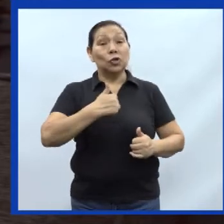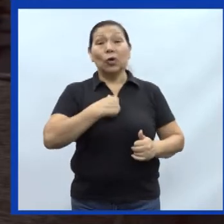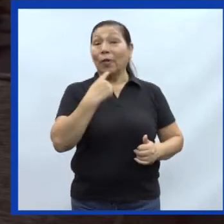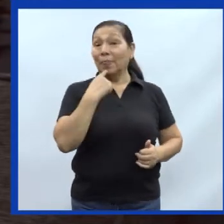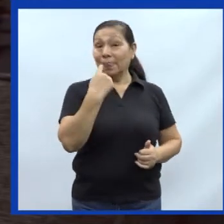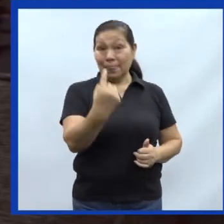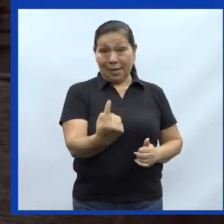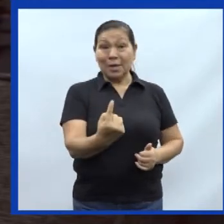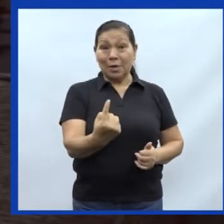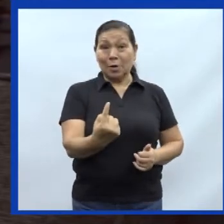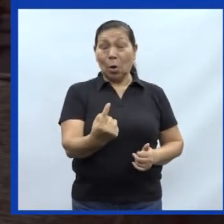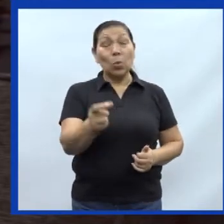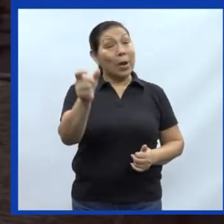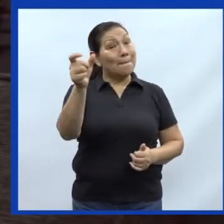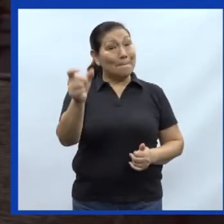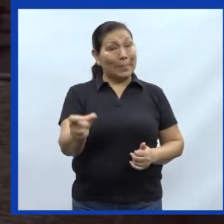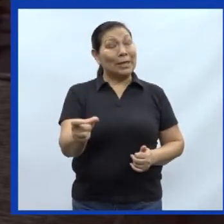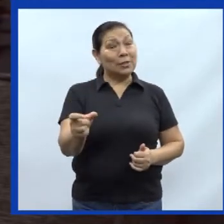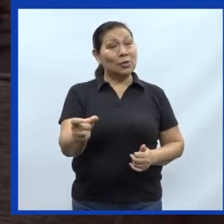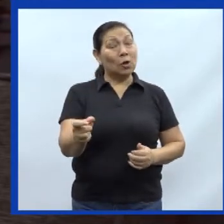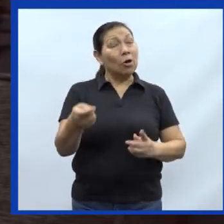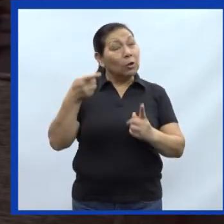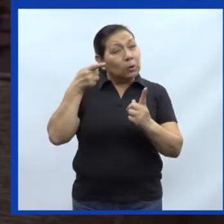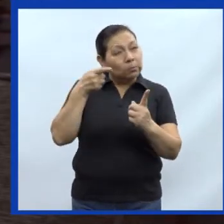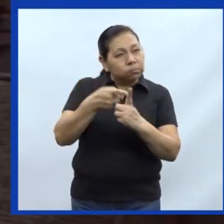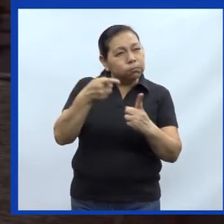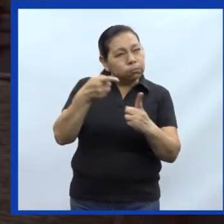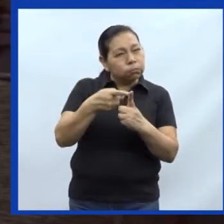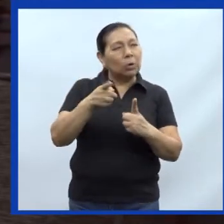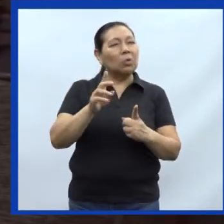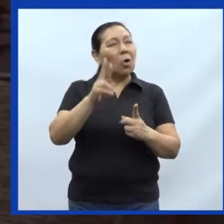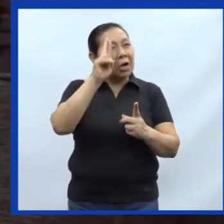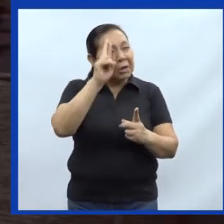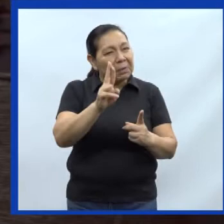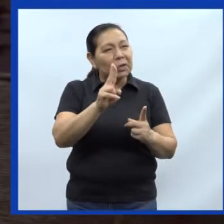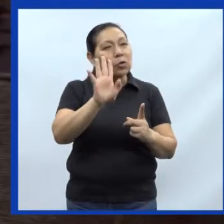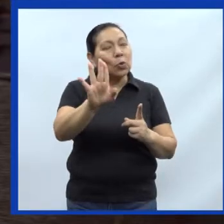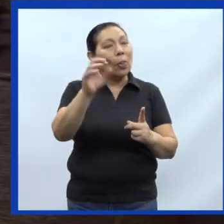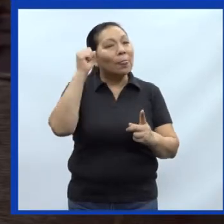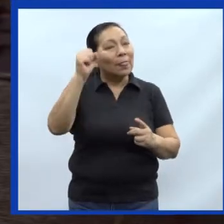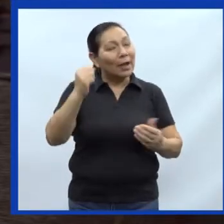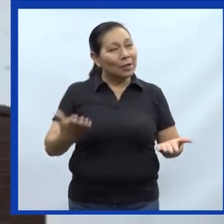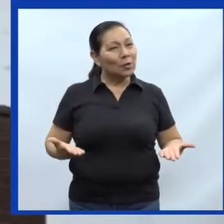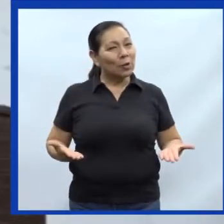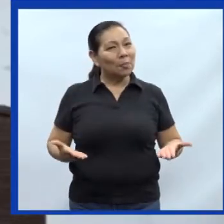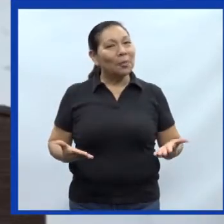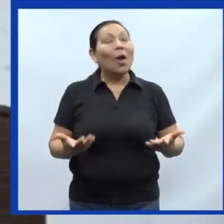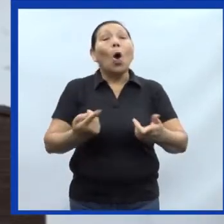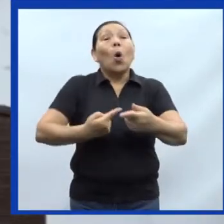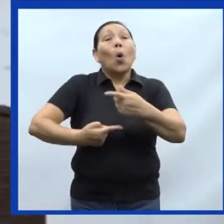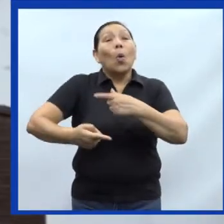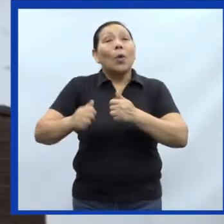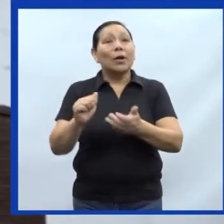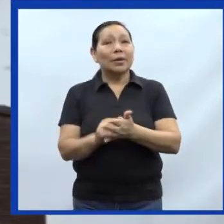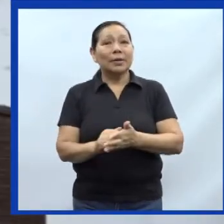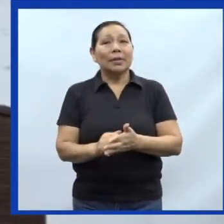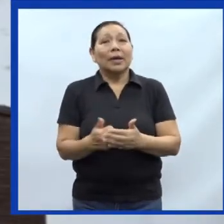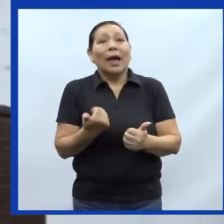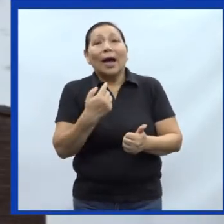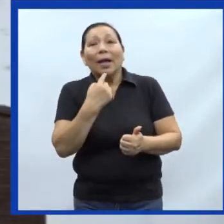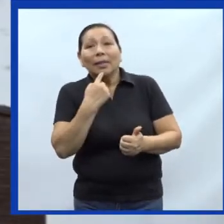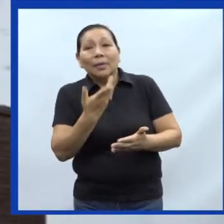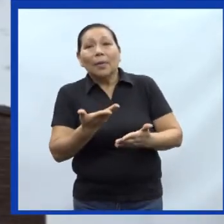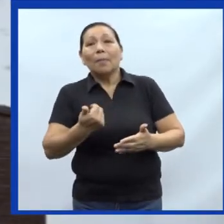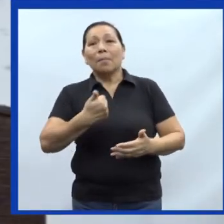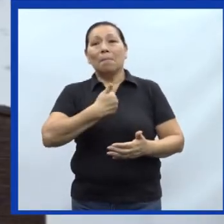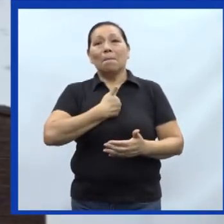advierto que una persona está siendo amenazada, vulnerada en un derecho fundamental, de buena intención, a